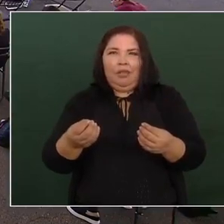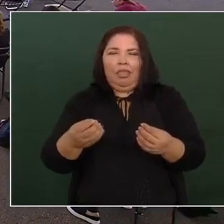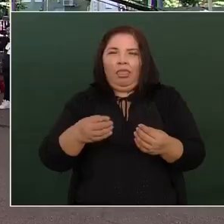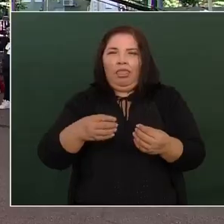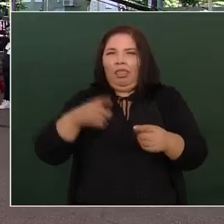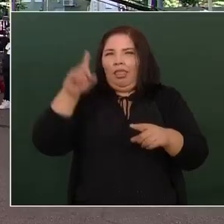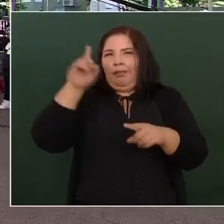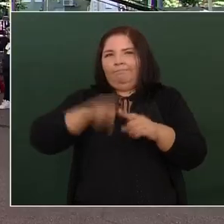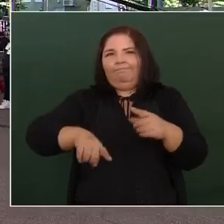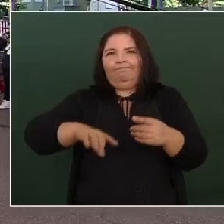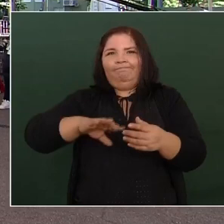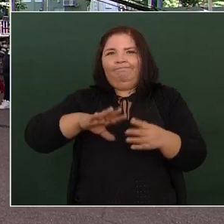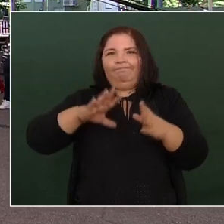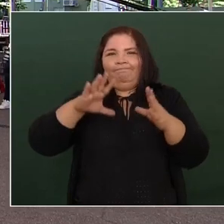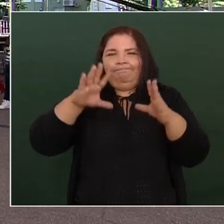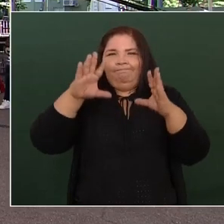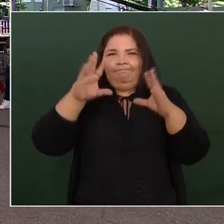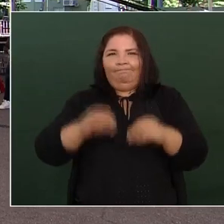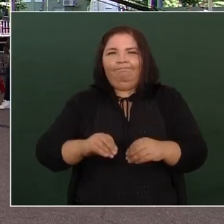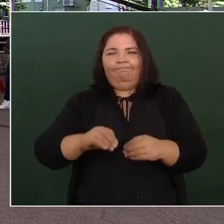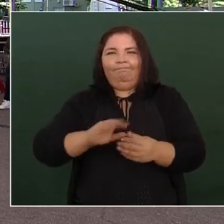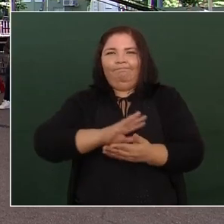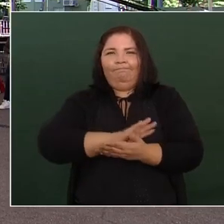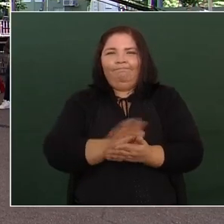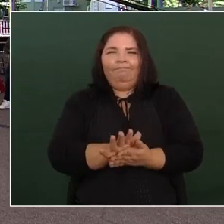derrocado. Eso le pasó,